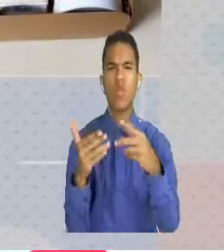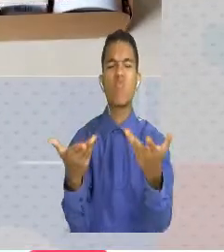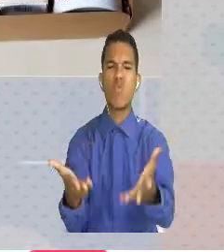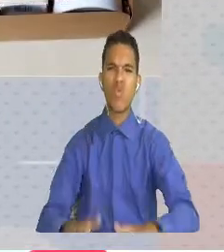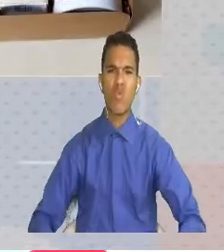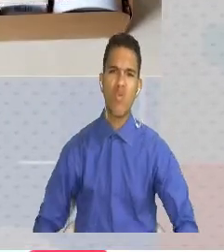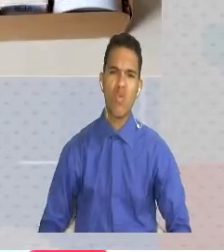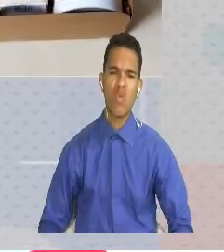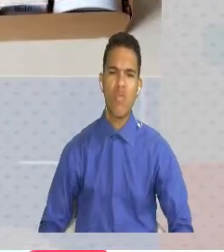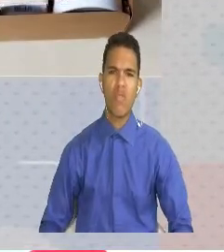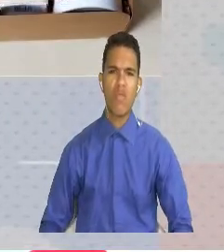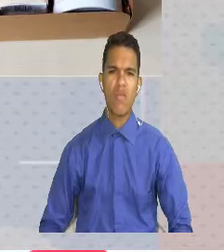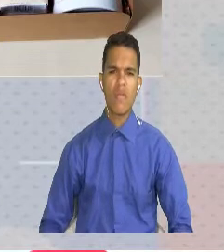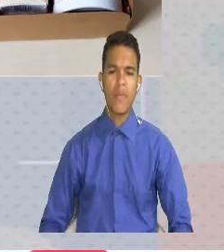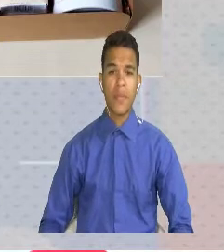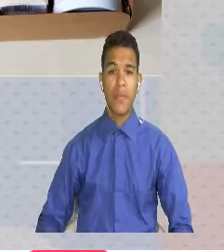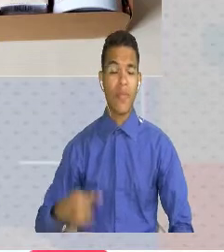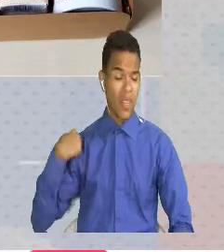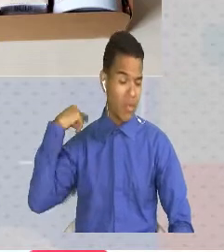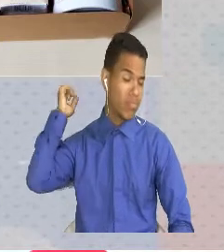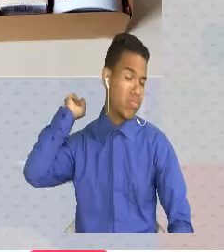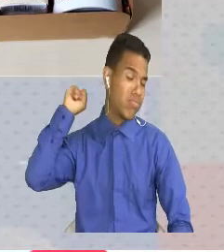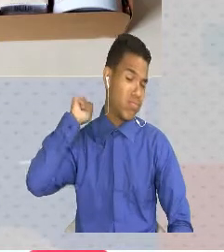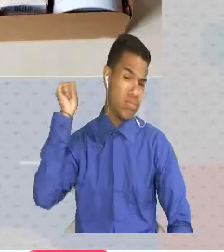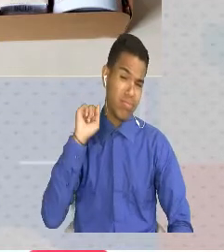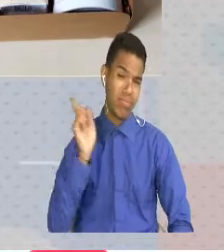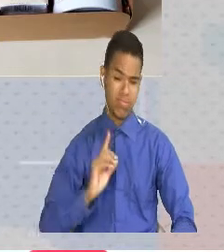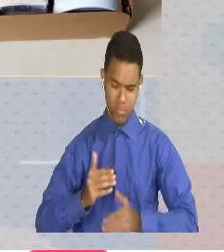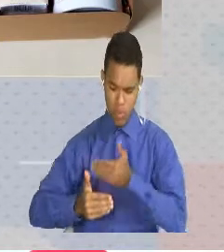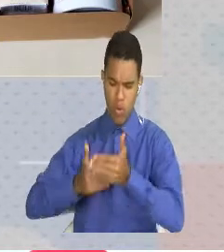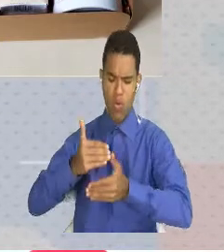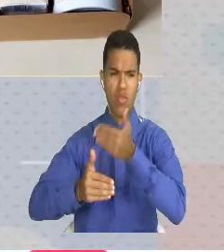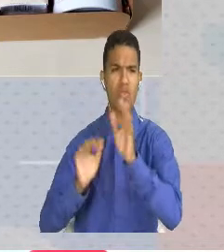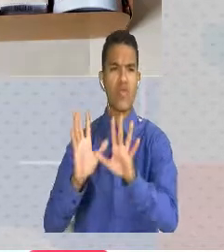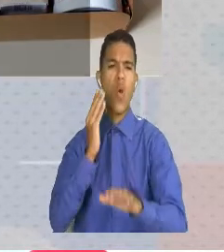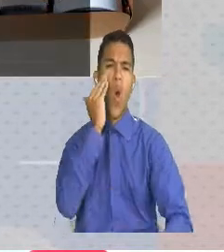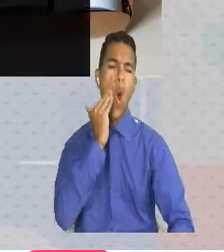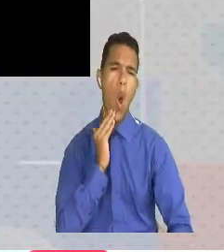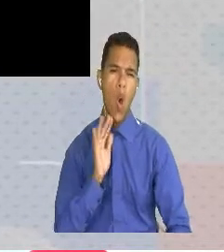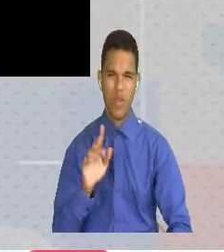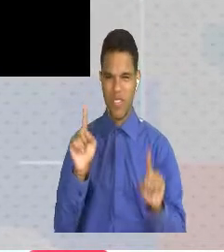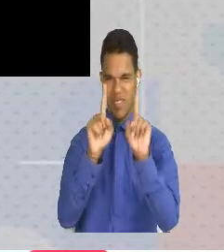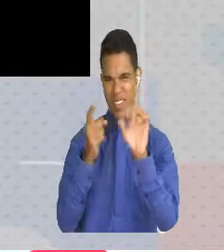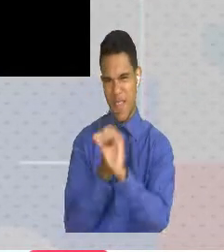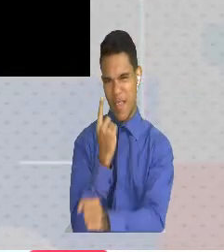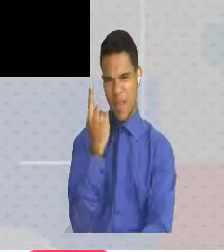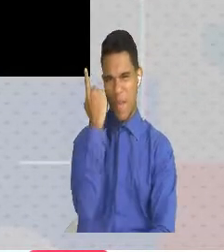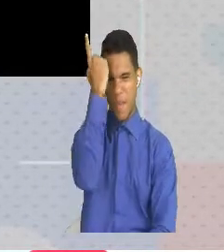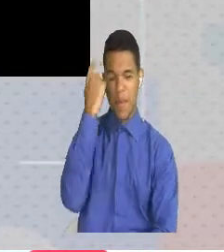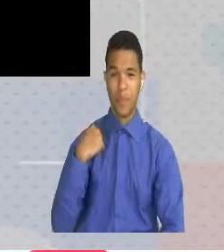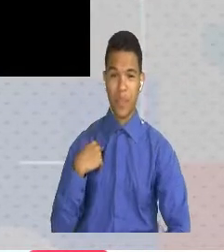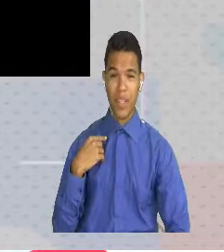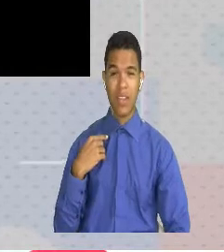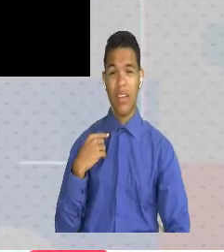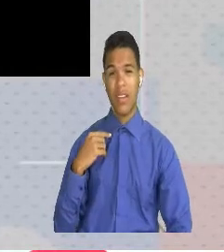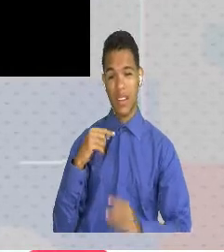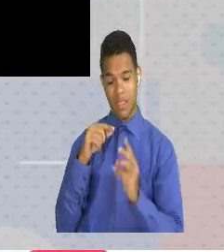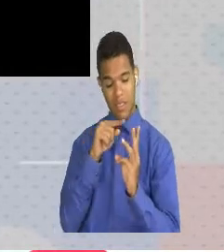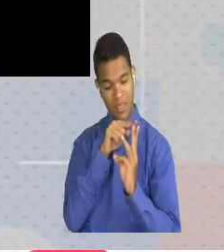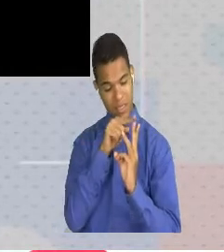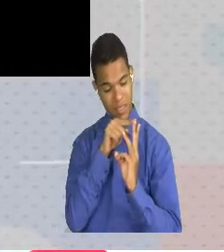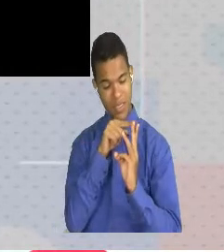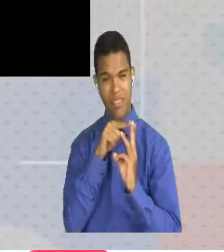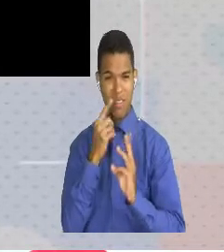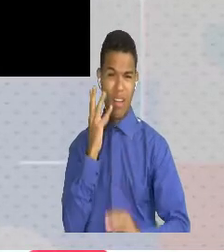dice Jennifer, tenemos muchos años en procesos juveniles y pues ellos tienen un poco más de edad, por decirlo así, en este